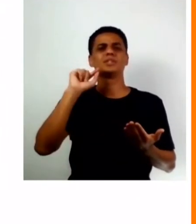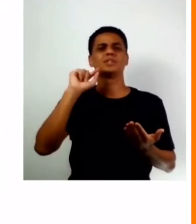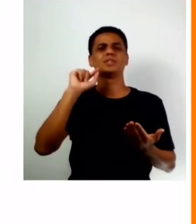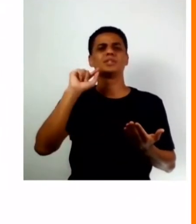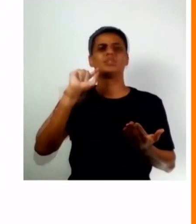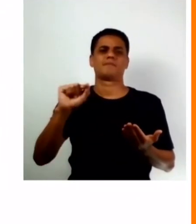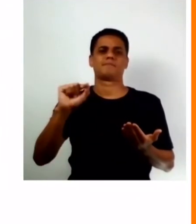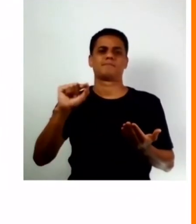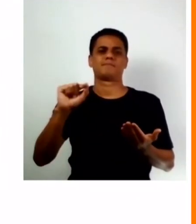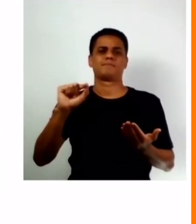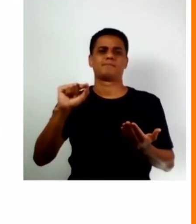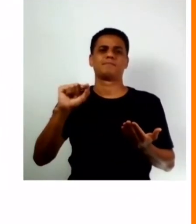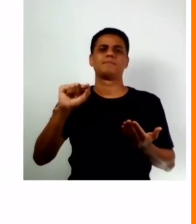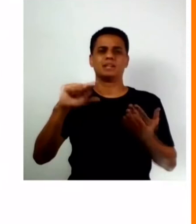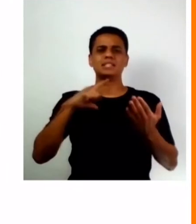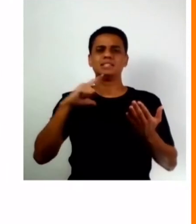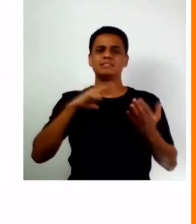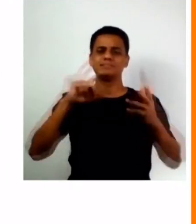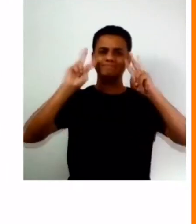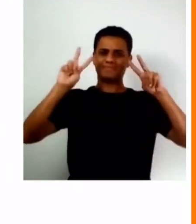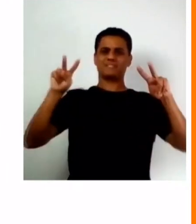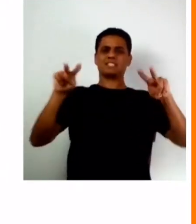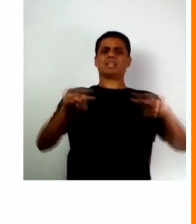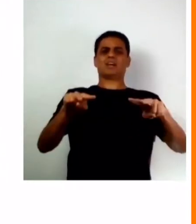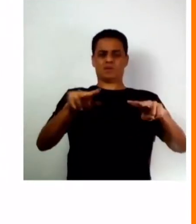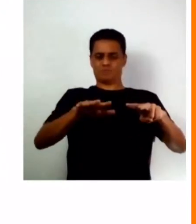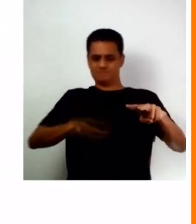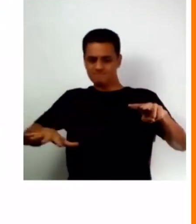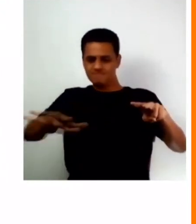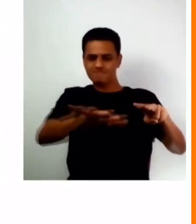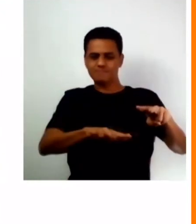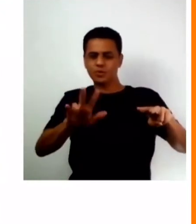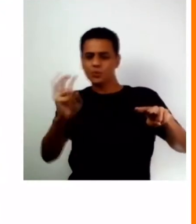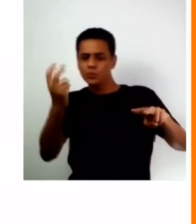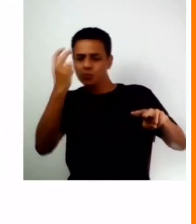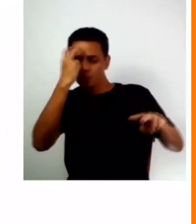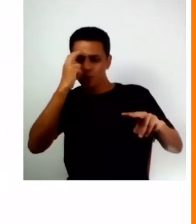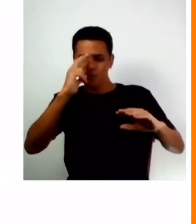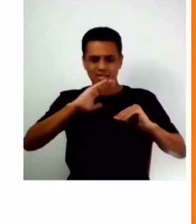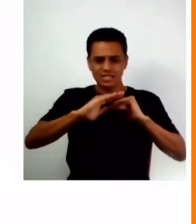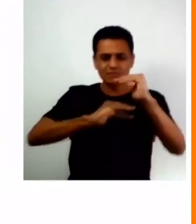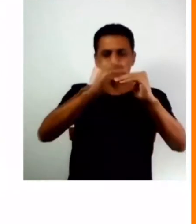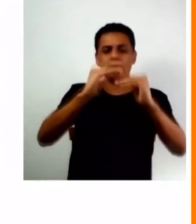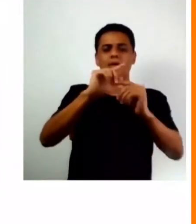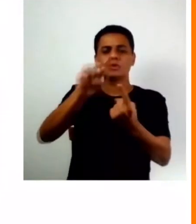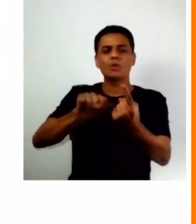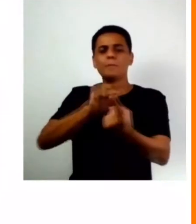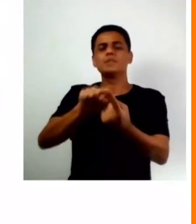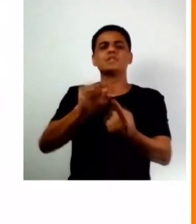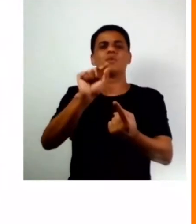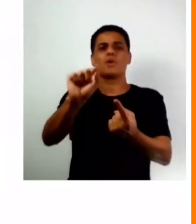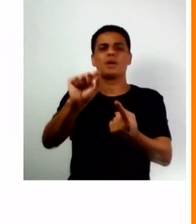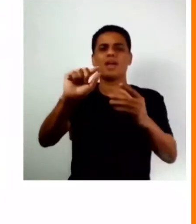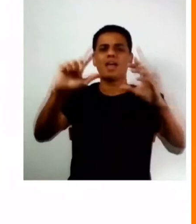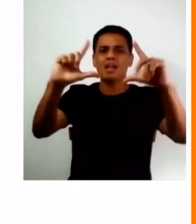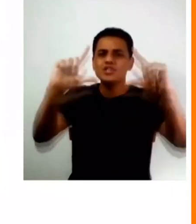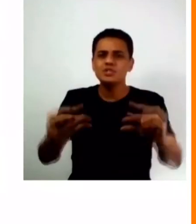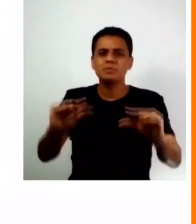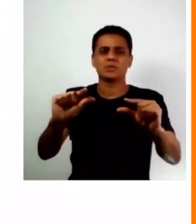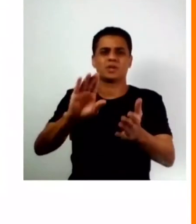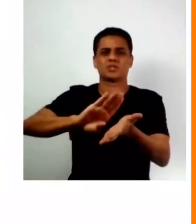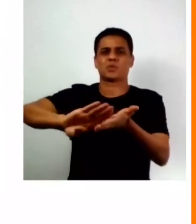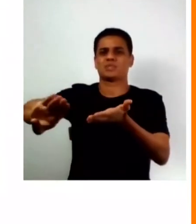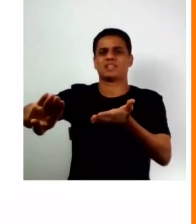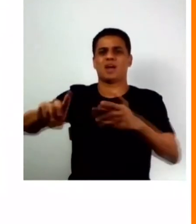dimensión de que la cultura e o desarrollo tínen que reducir la exclusión cultural, as desigualdades